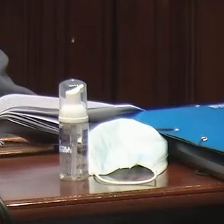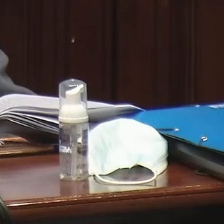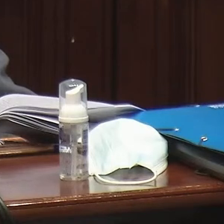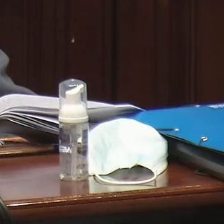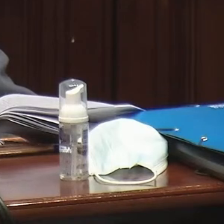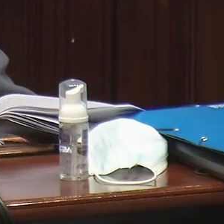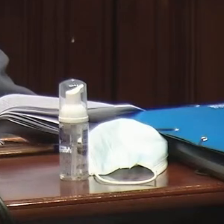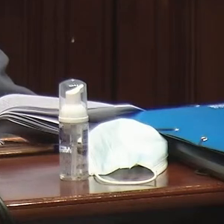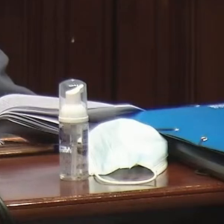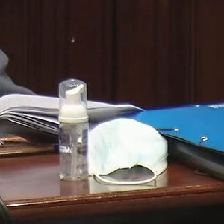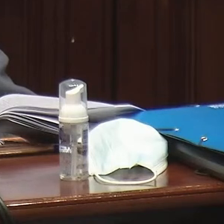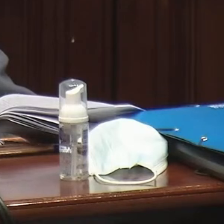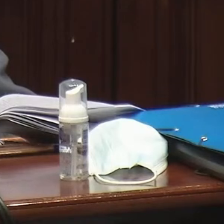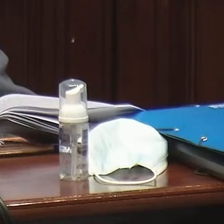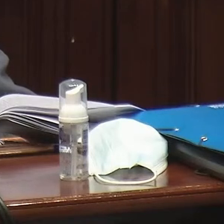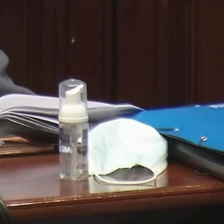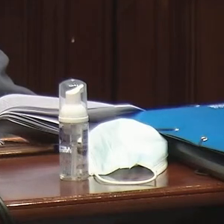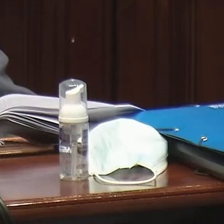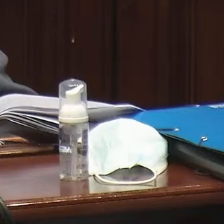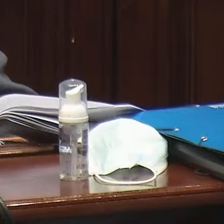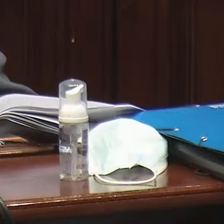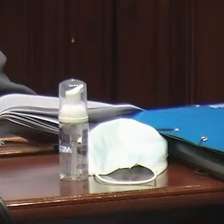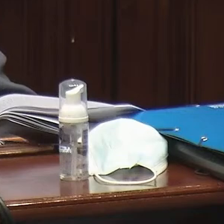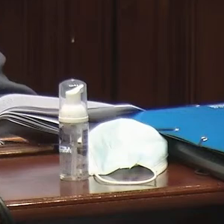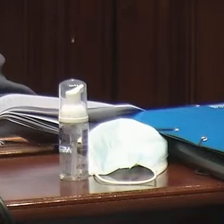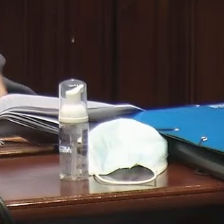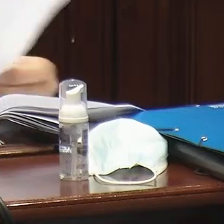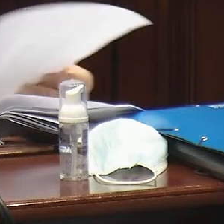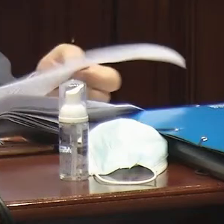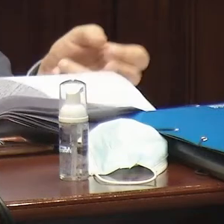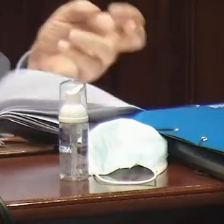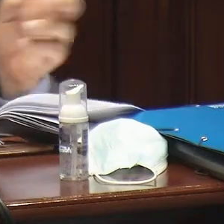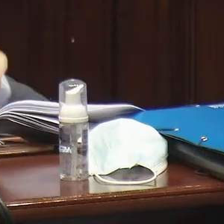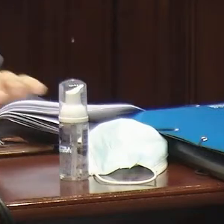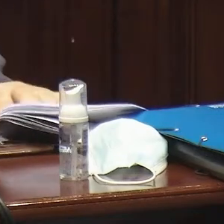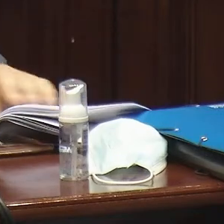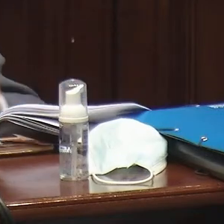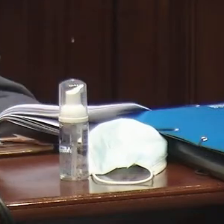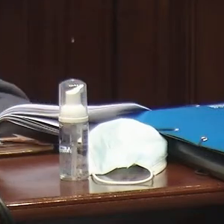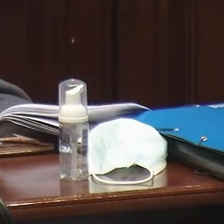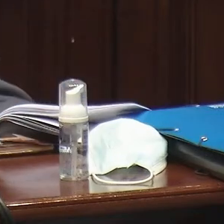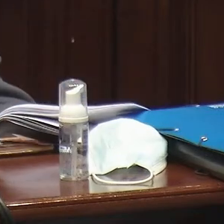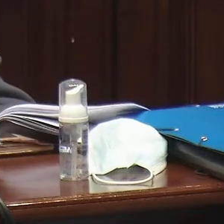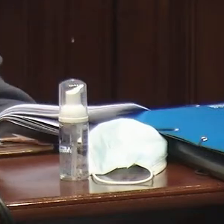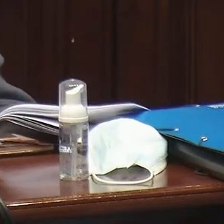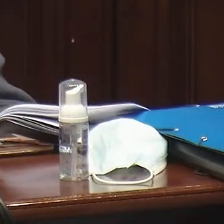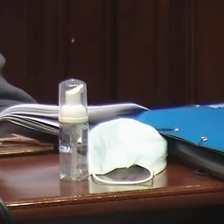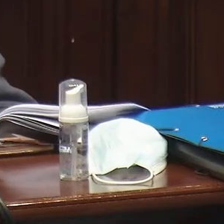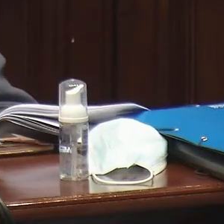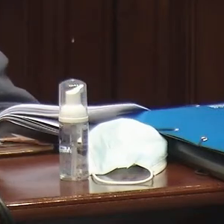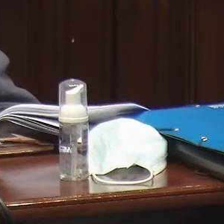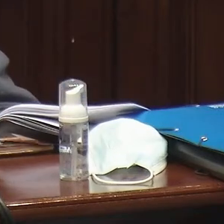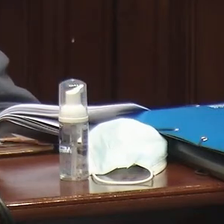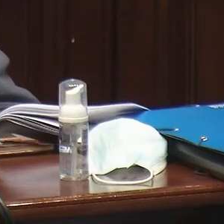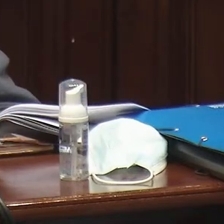a las resoluciones vinculadas a gastos y su reiteración es el principio de legalidad